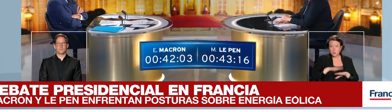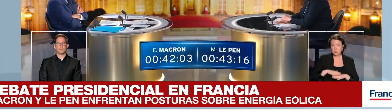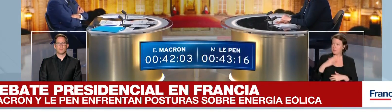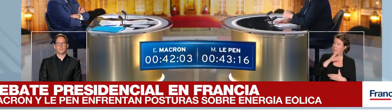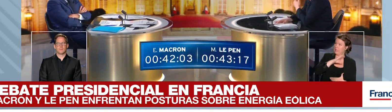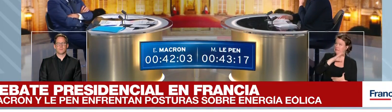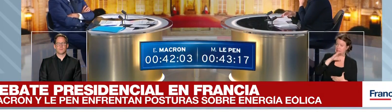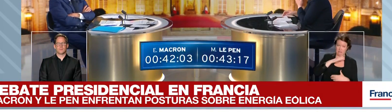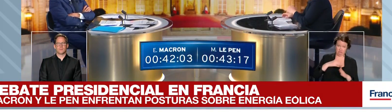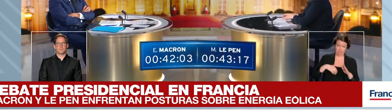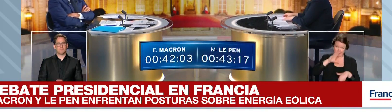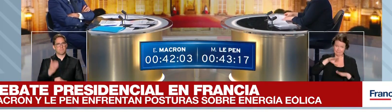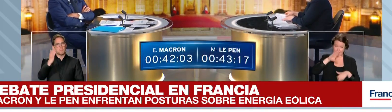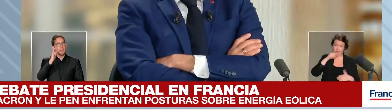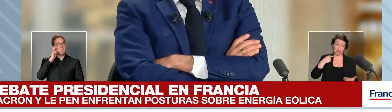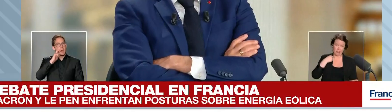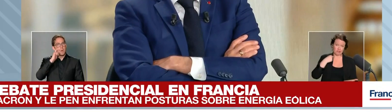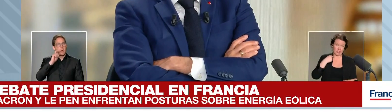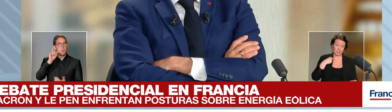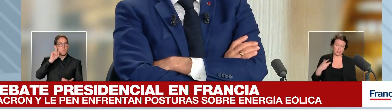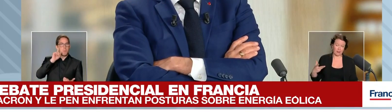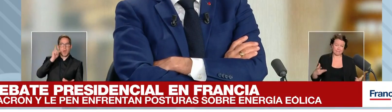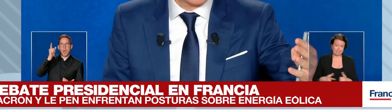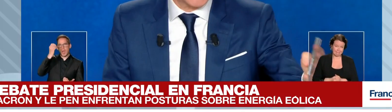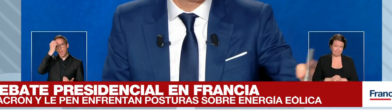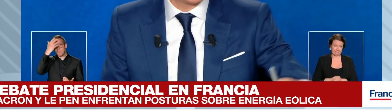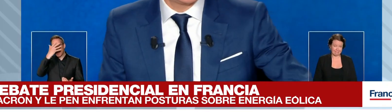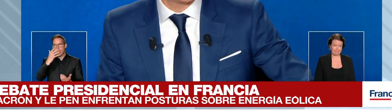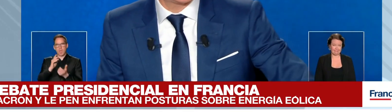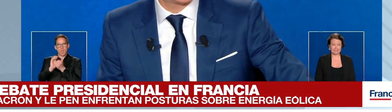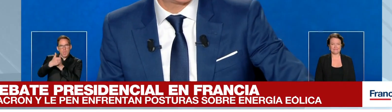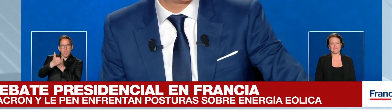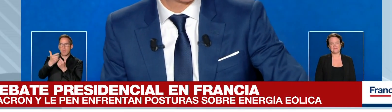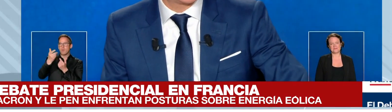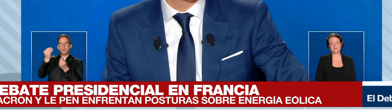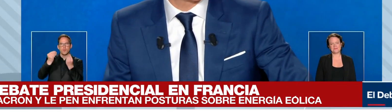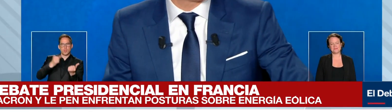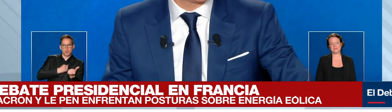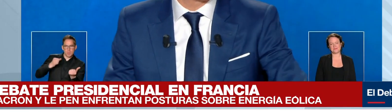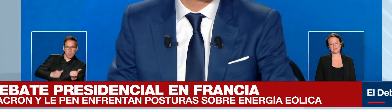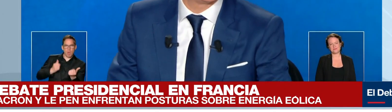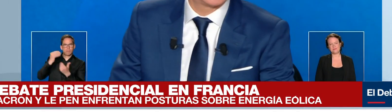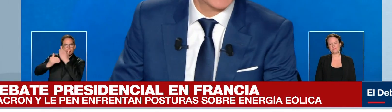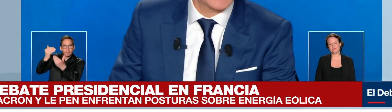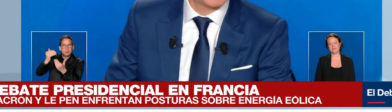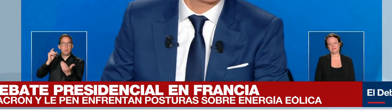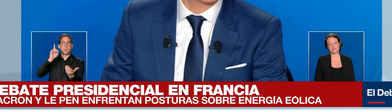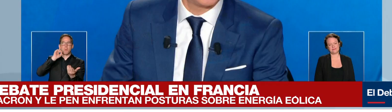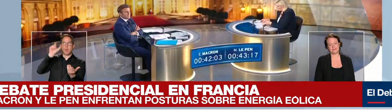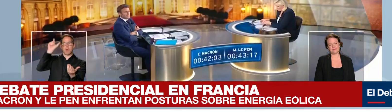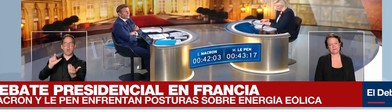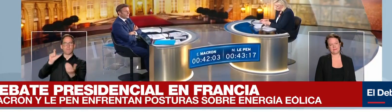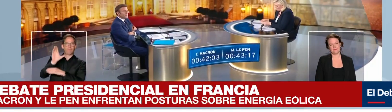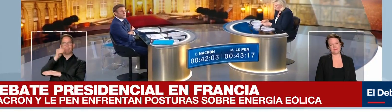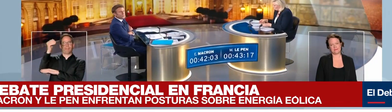han hecho intentos exitosos. ¿Por qué son estadounidenses o chinos? ¿Y por qué Steve Jobs